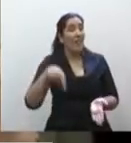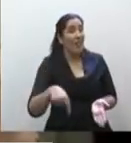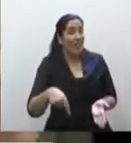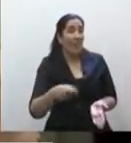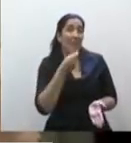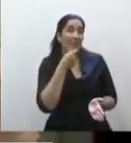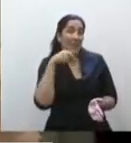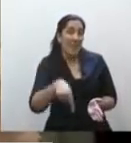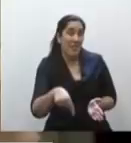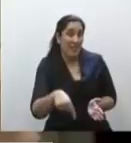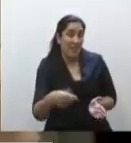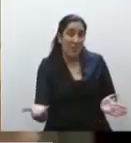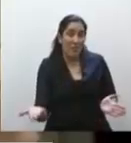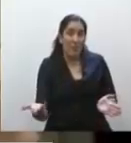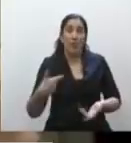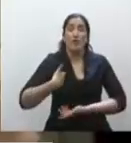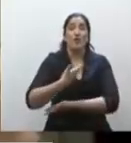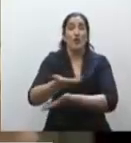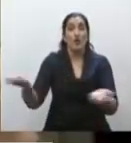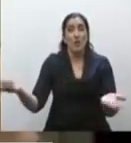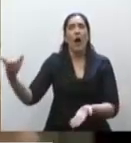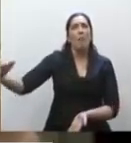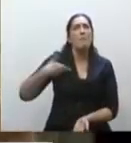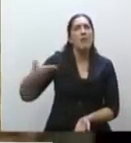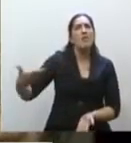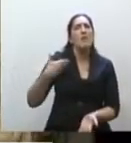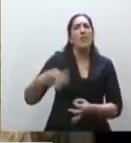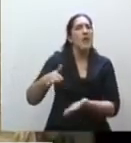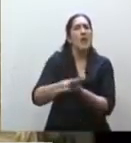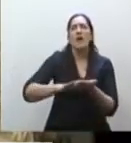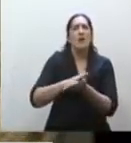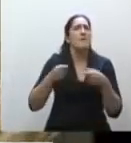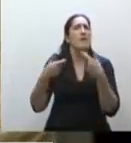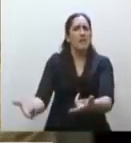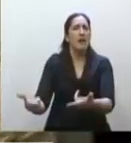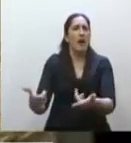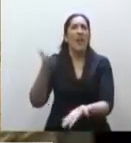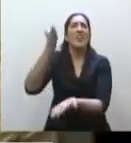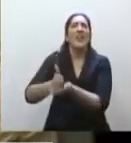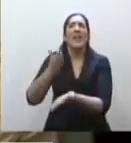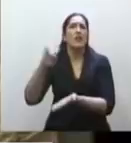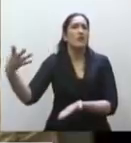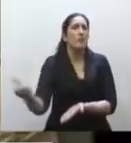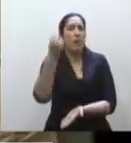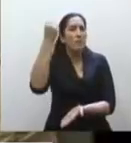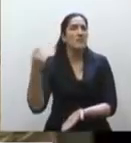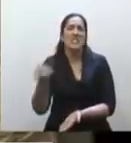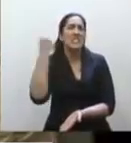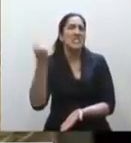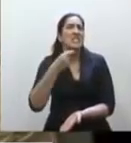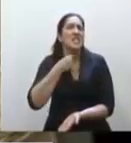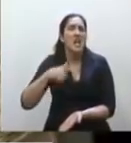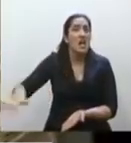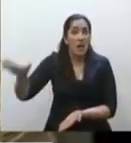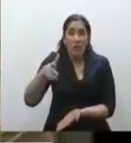puntual, ante una sociedad que está demandando una respuesta a un problema que tienen o a derechos que quieren,